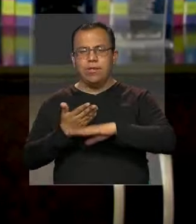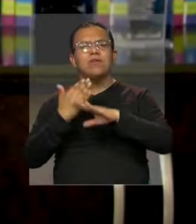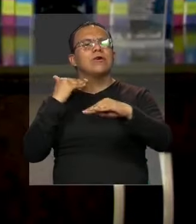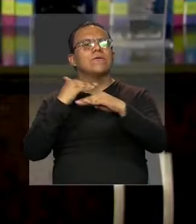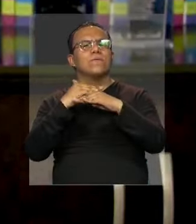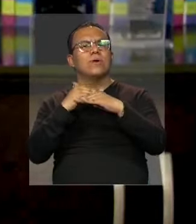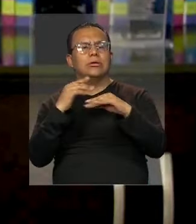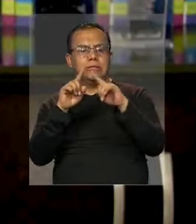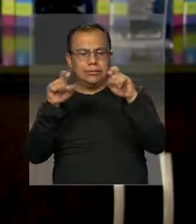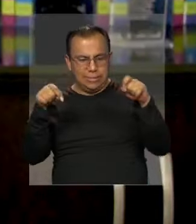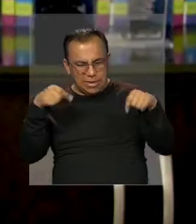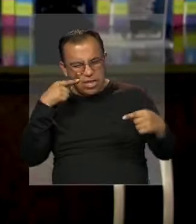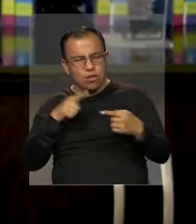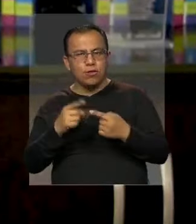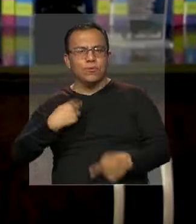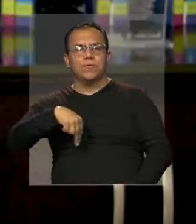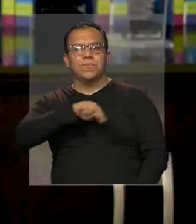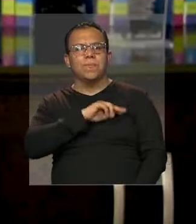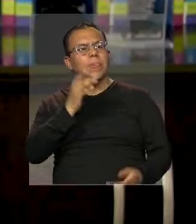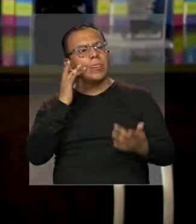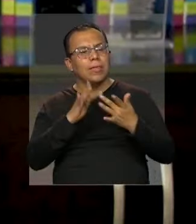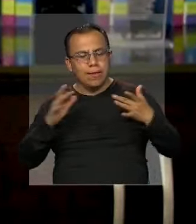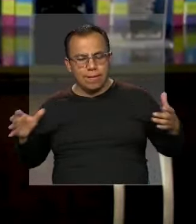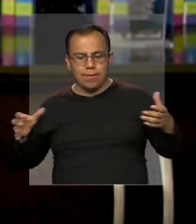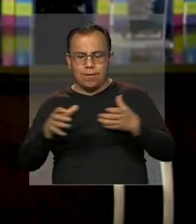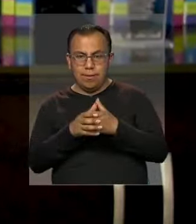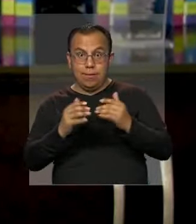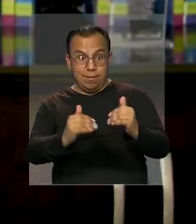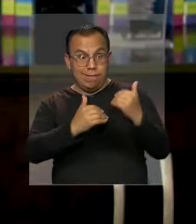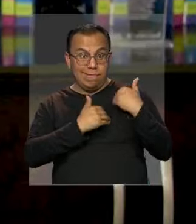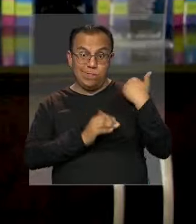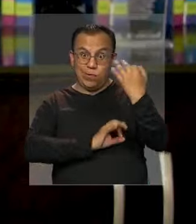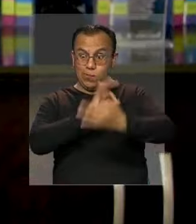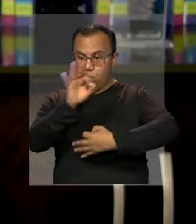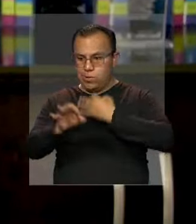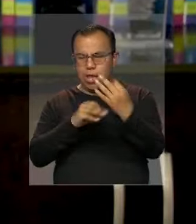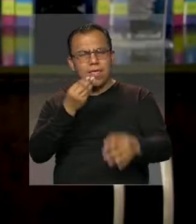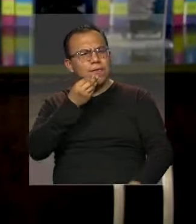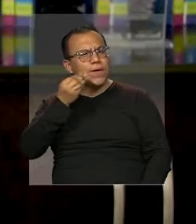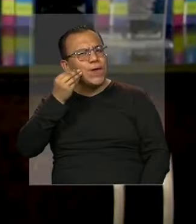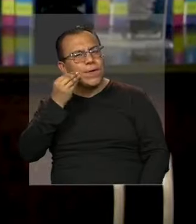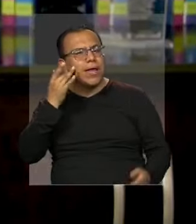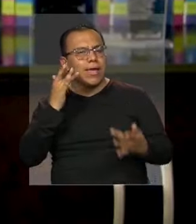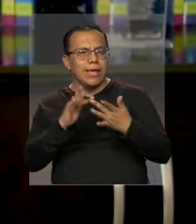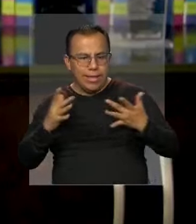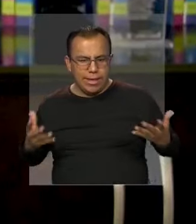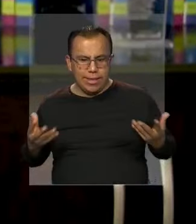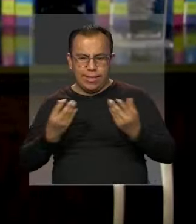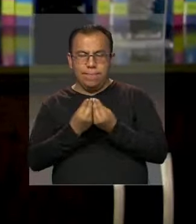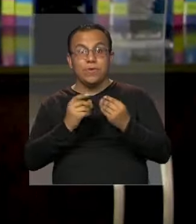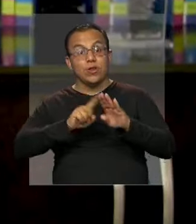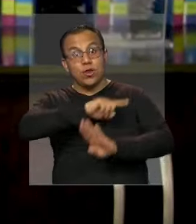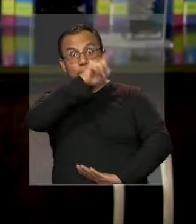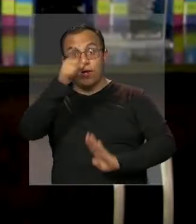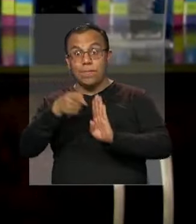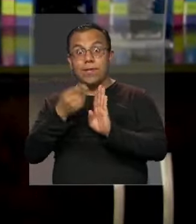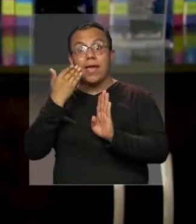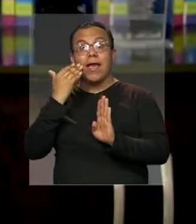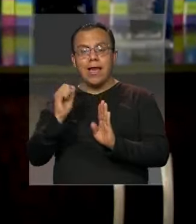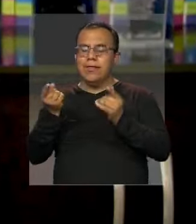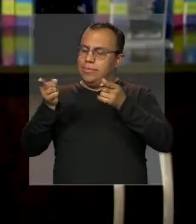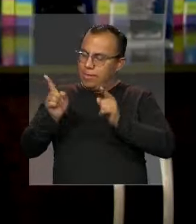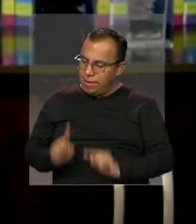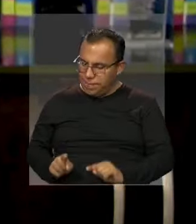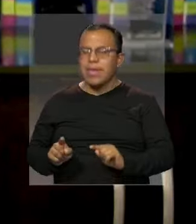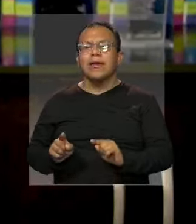¿no? Nosotros como estamos redistribuyendo las cargas de cuidado de los hogares, le estamos distribuyendo las cargas a las mujeres, pero queremos